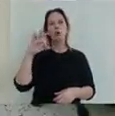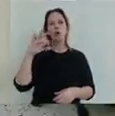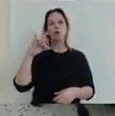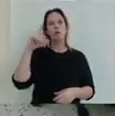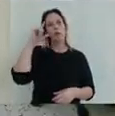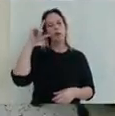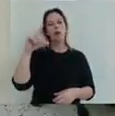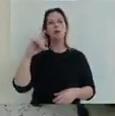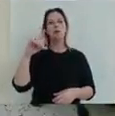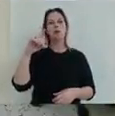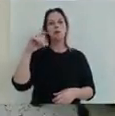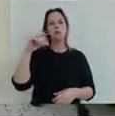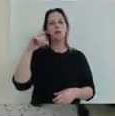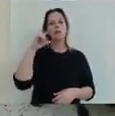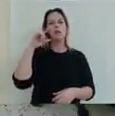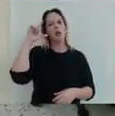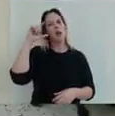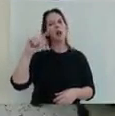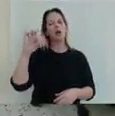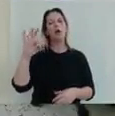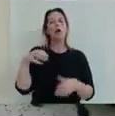Gaetano.